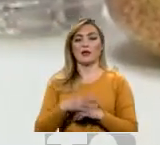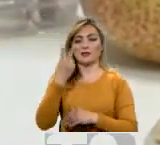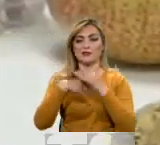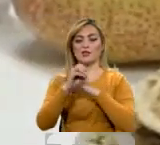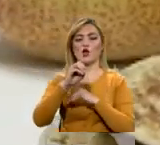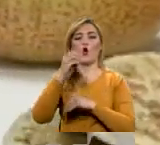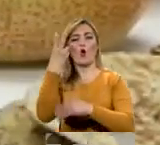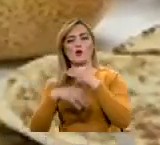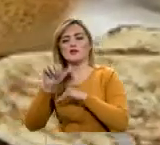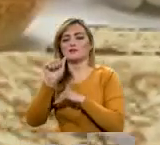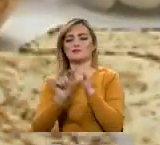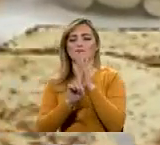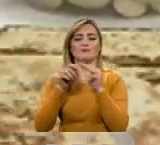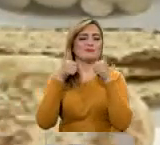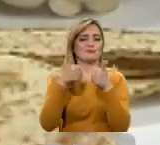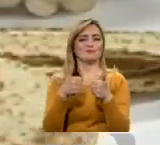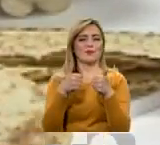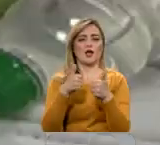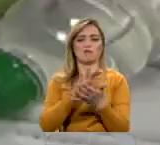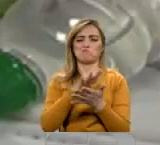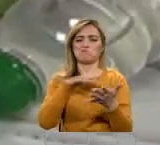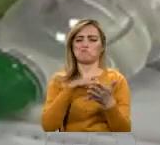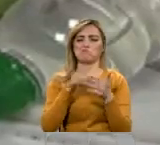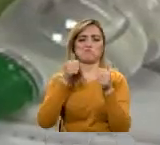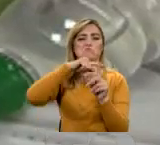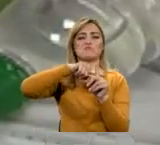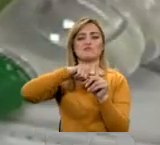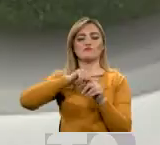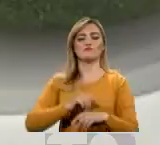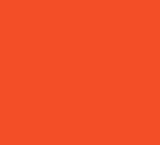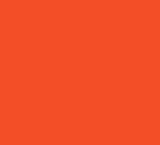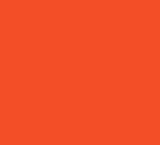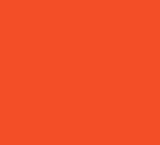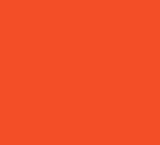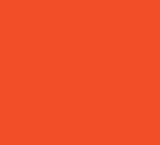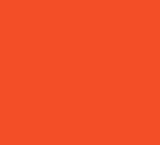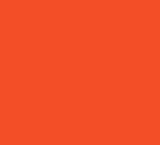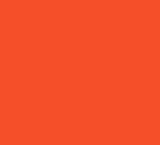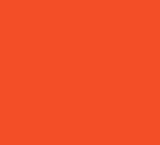adecuada y tenga un rendimiento positivo en escuela. Estefany Paz, 24 horas.